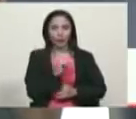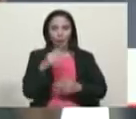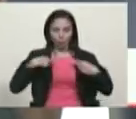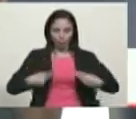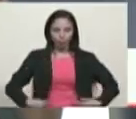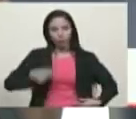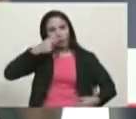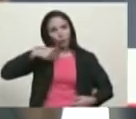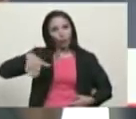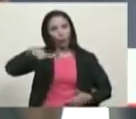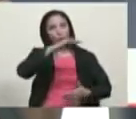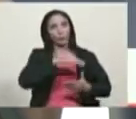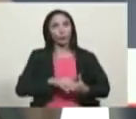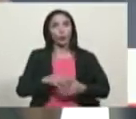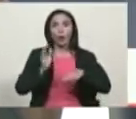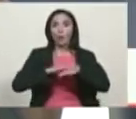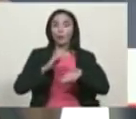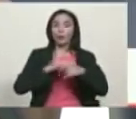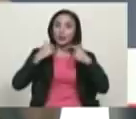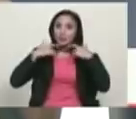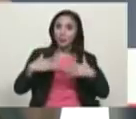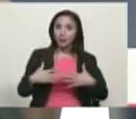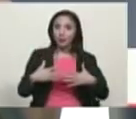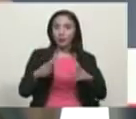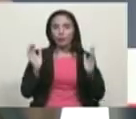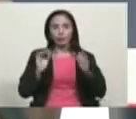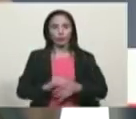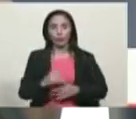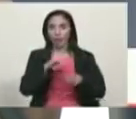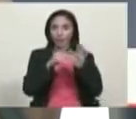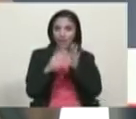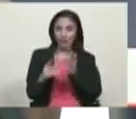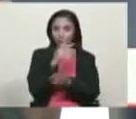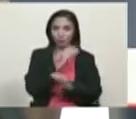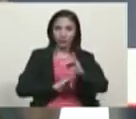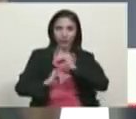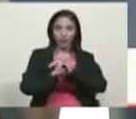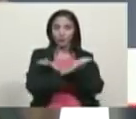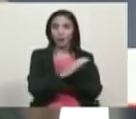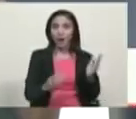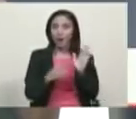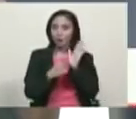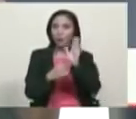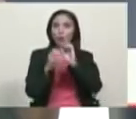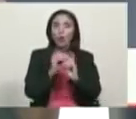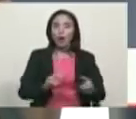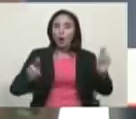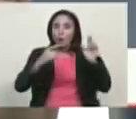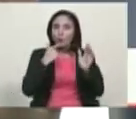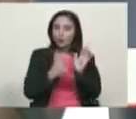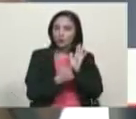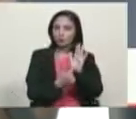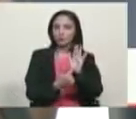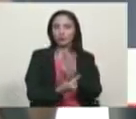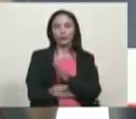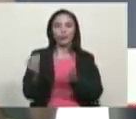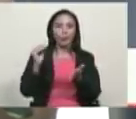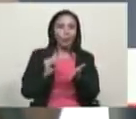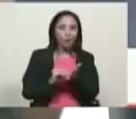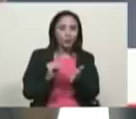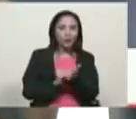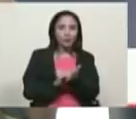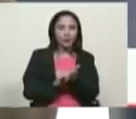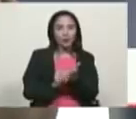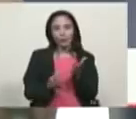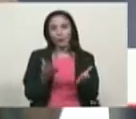humanidad. Porque si perdemos el agarradero del derecho internacional que supone la Carta de Naciones Unidas, volveremos a vivir